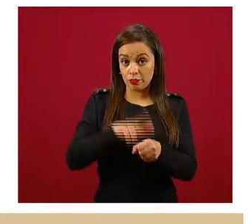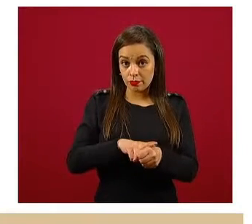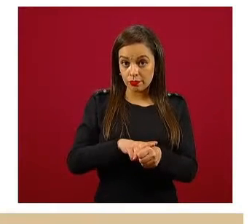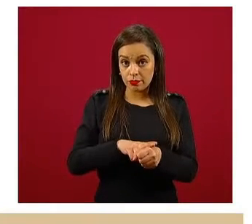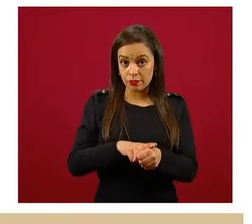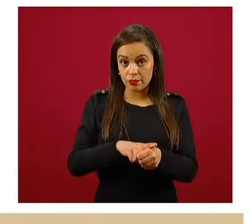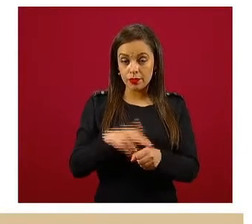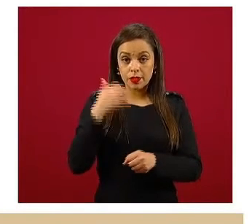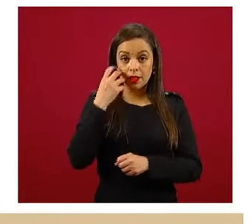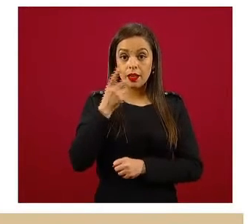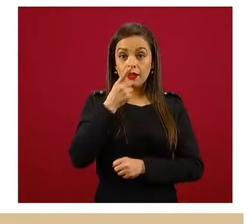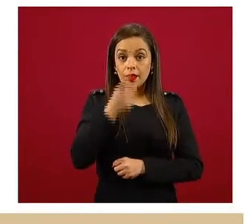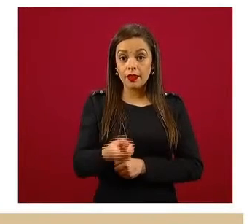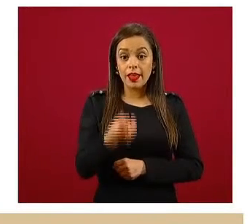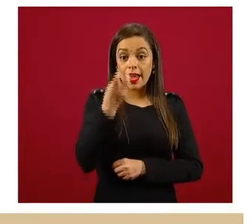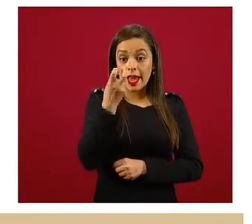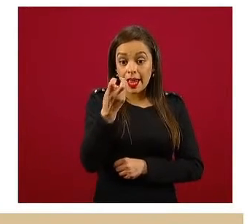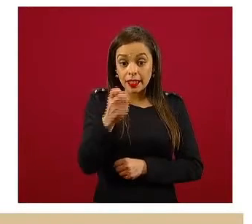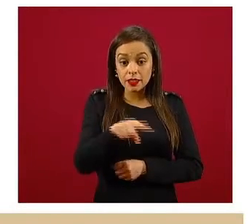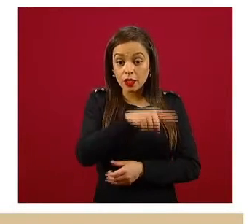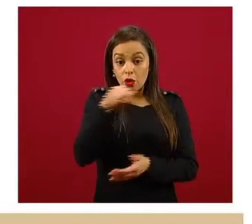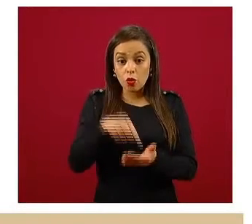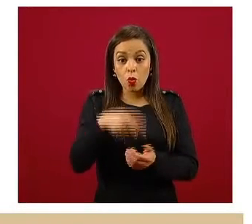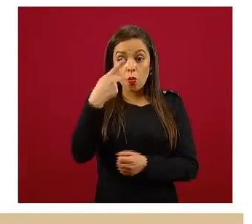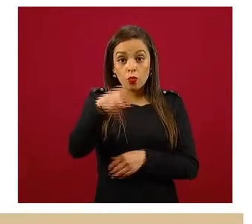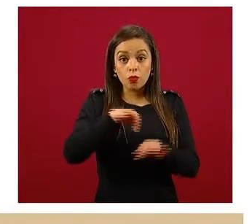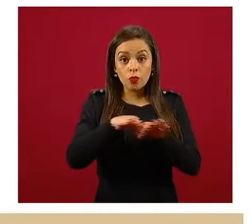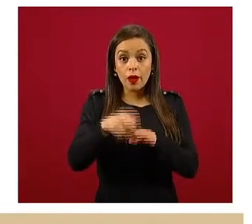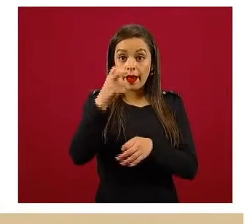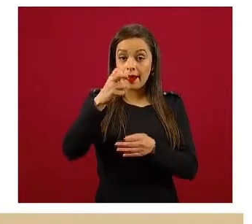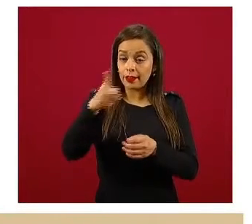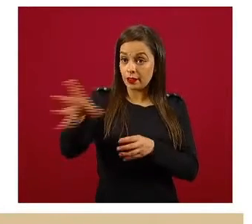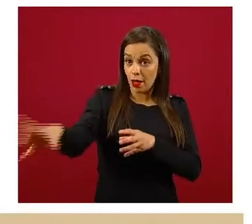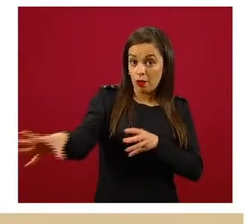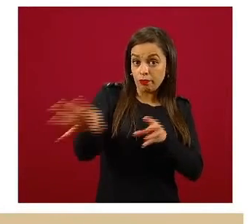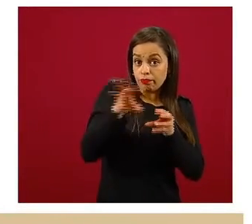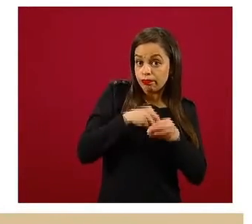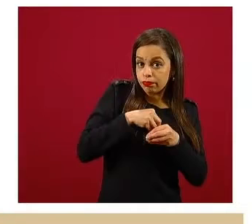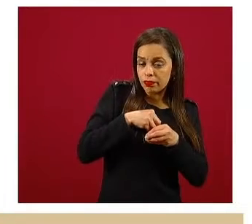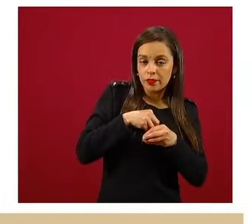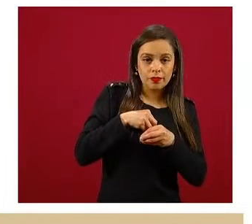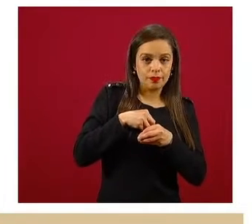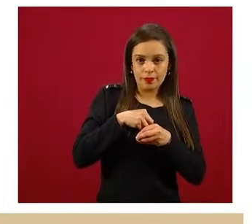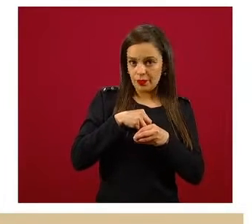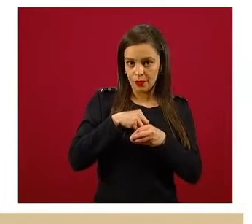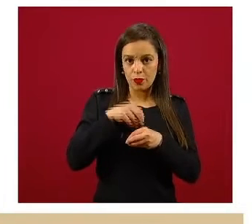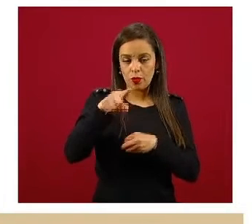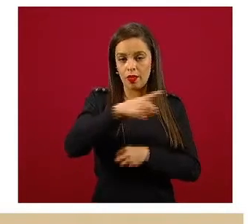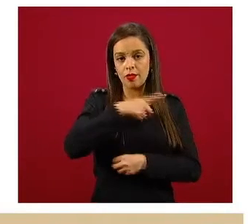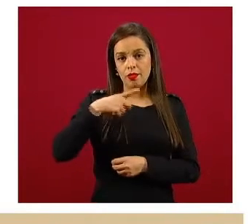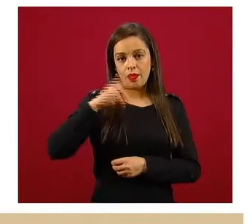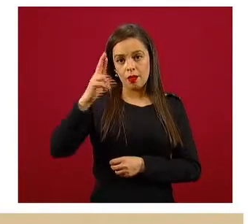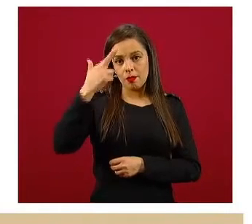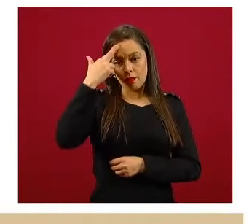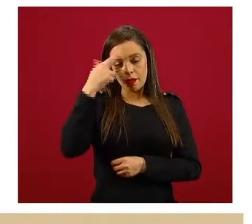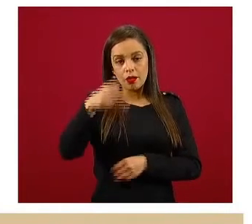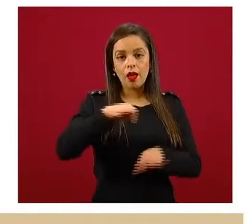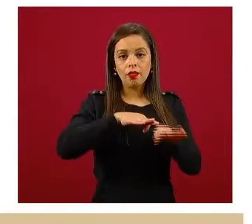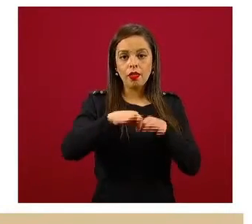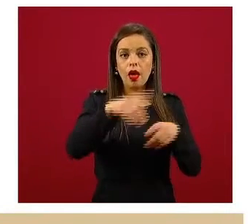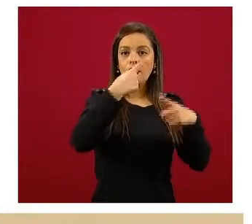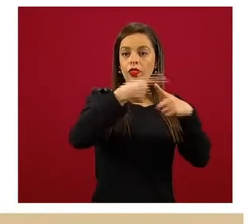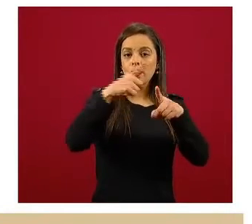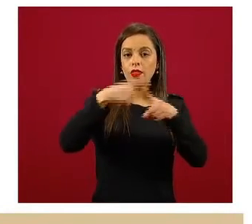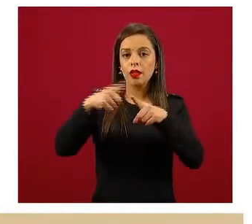necesariamente enfermado en esta institución, recordando que los profesionales de la salud en México laboran en diferentes turnos y en